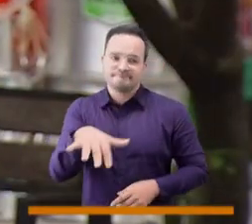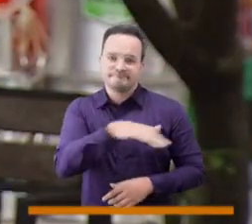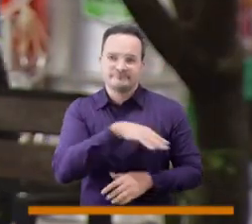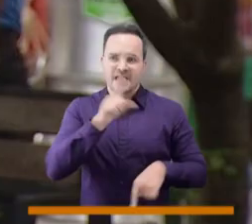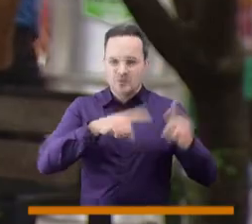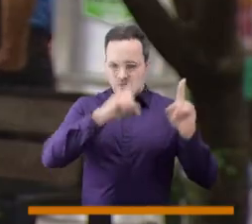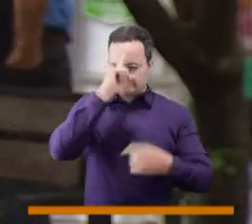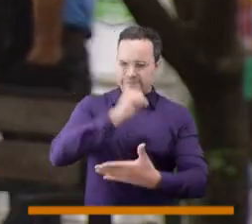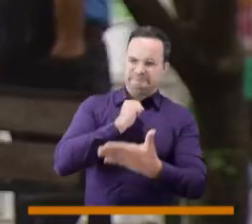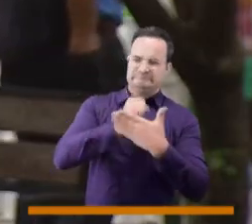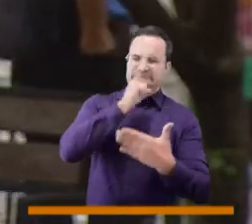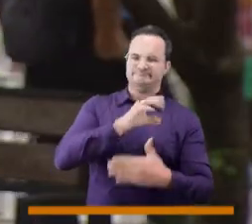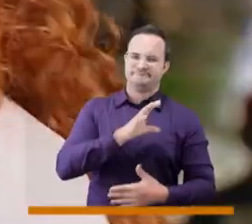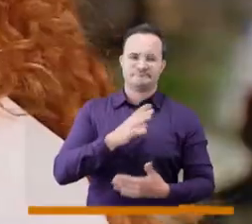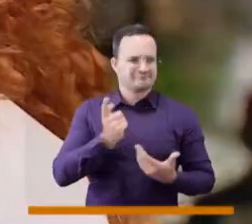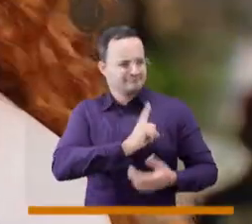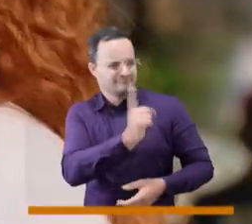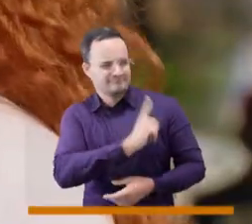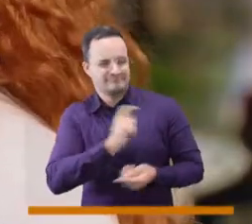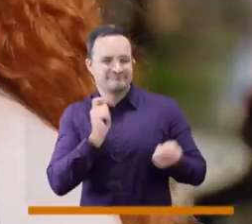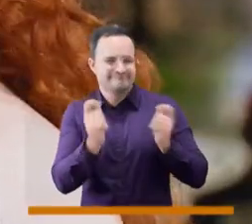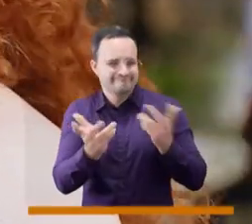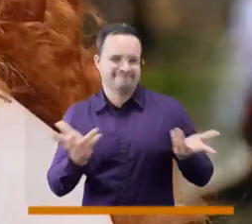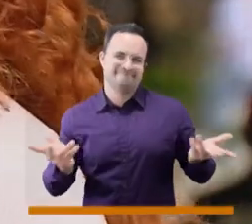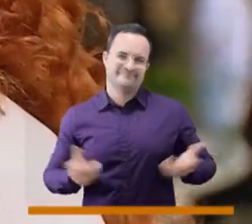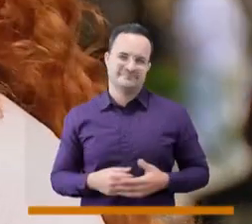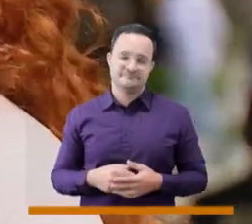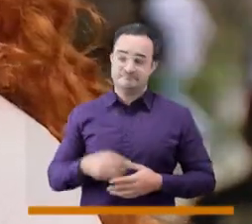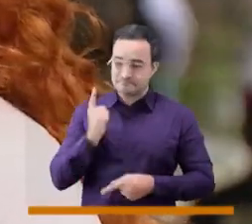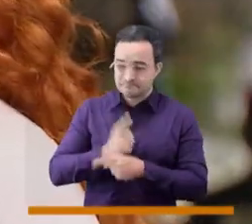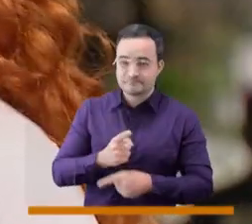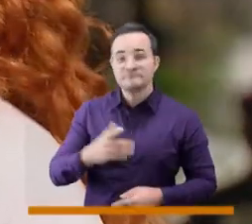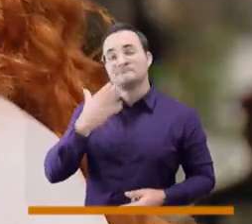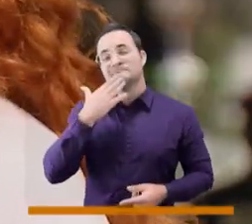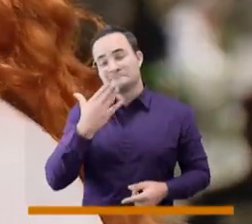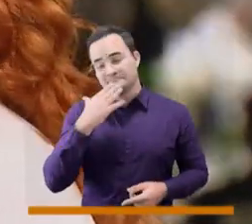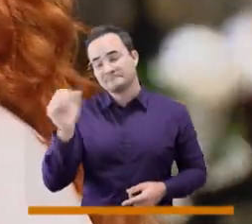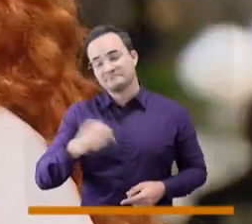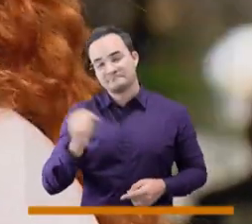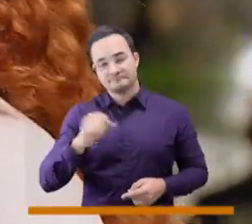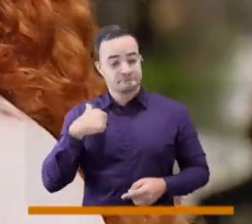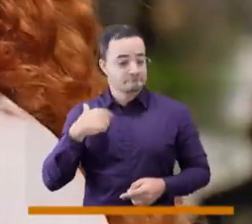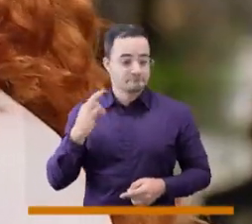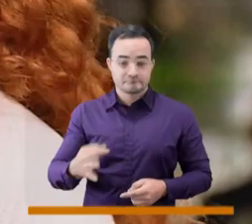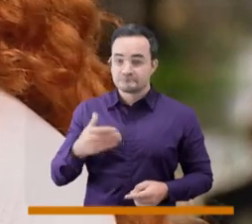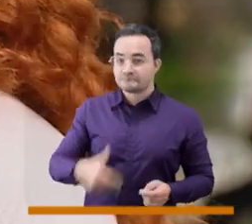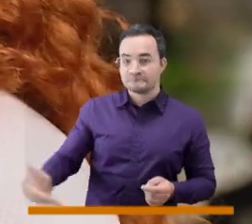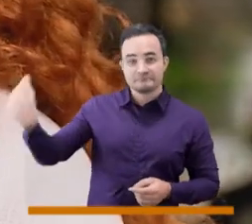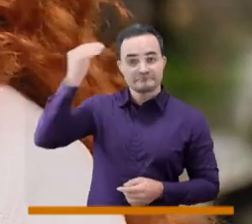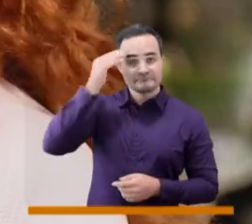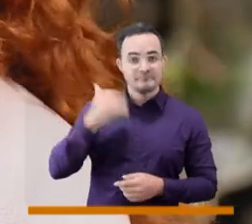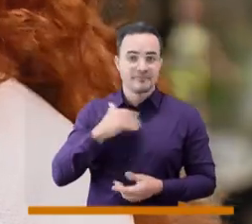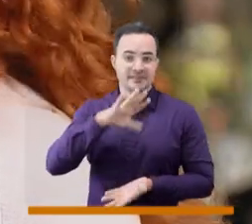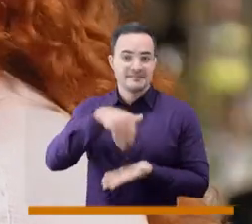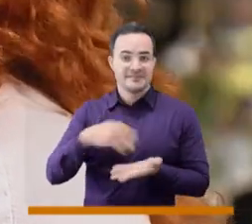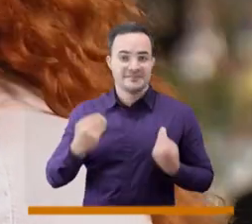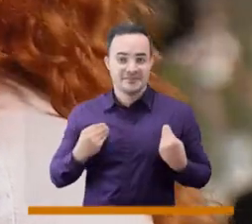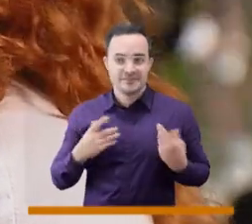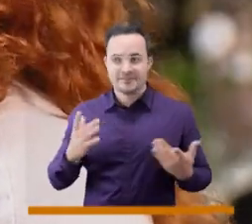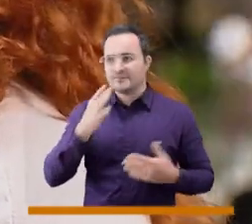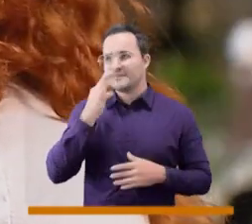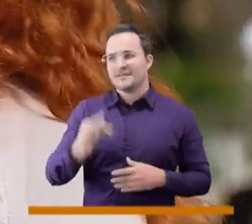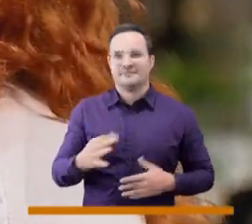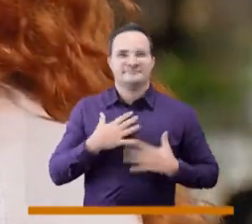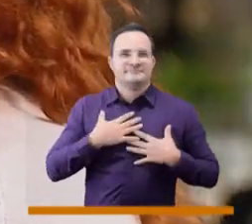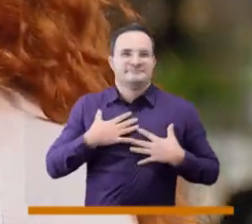cierto estigma. Muchísimas gracias, un saludo a ustedes y a los televidentes. Sí, toda una vida en el centro, la verdad feliz y